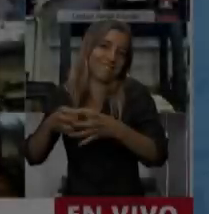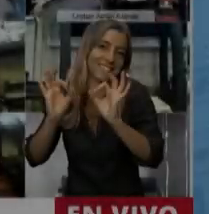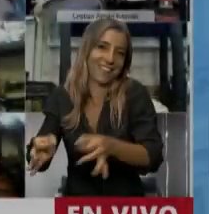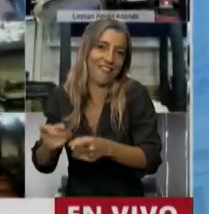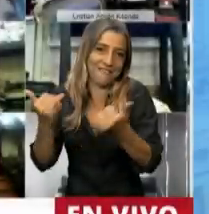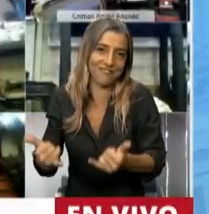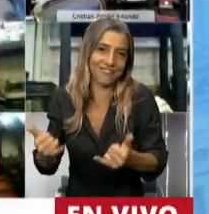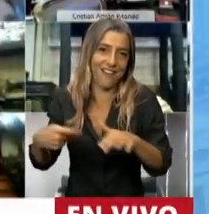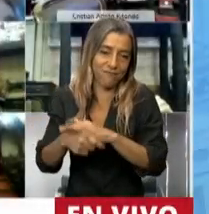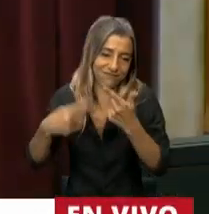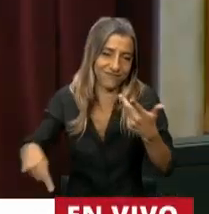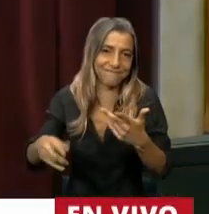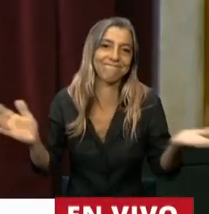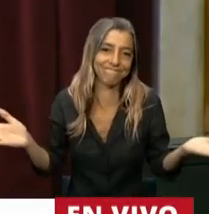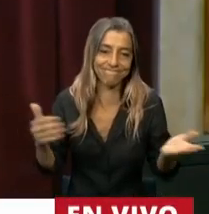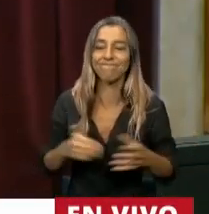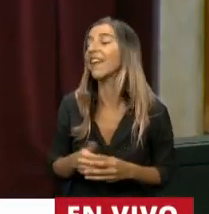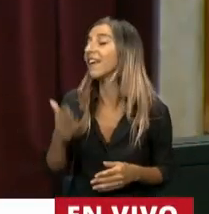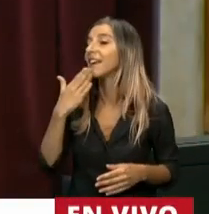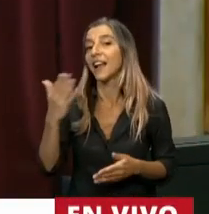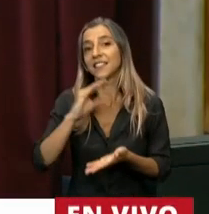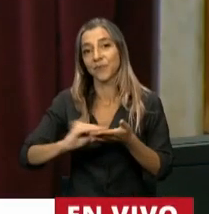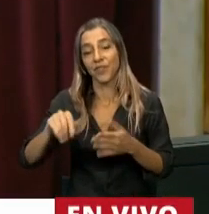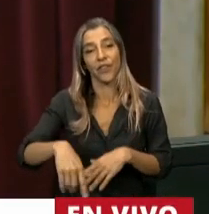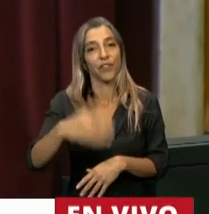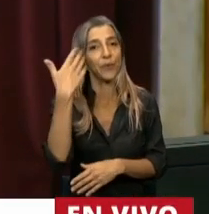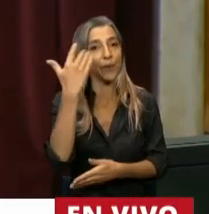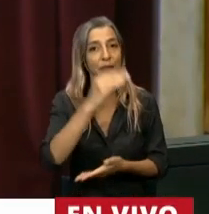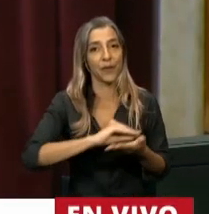tiene la palabra el diputado diego mestre